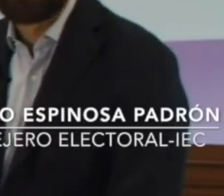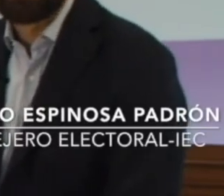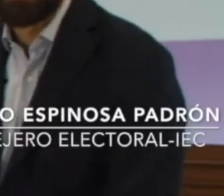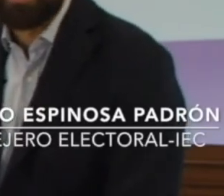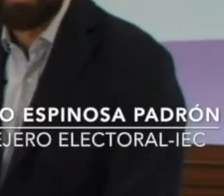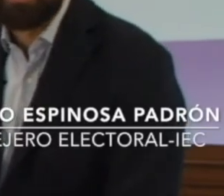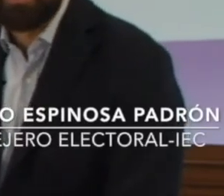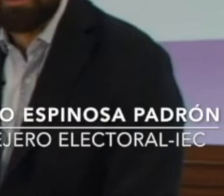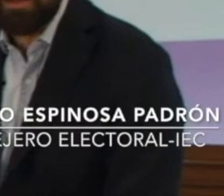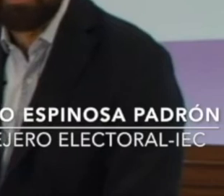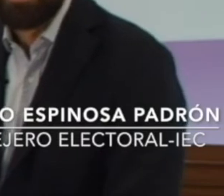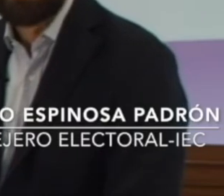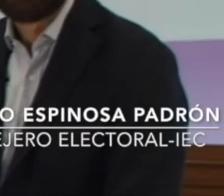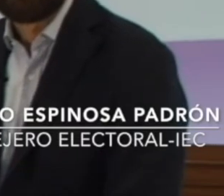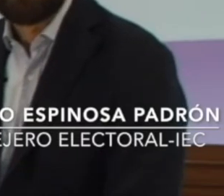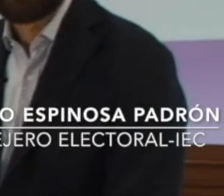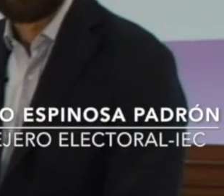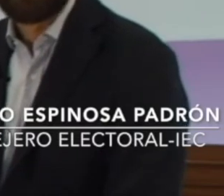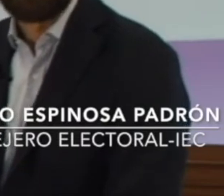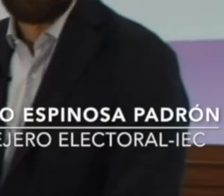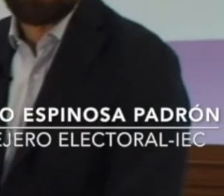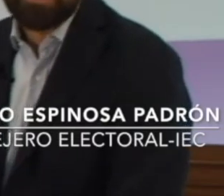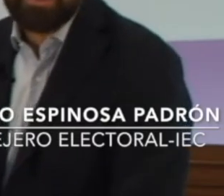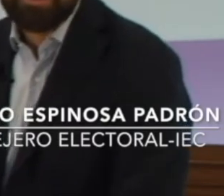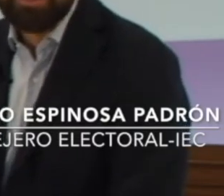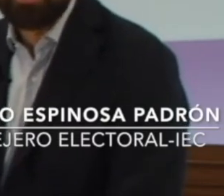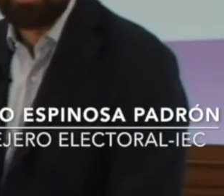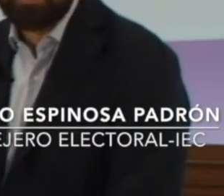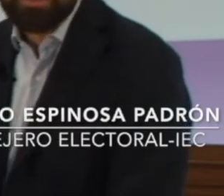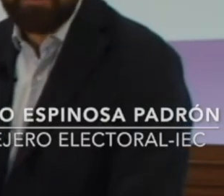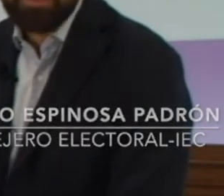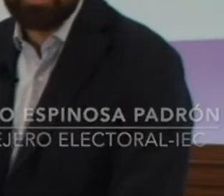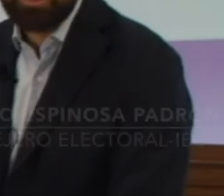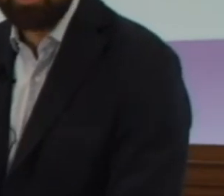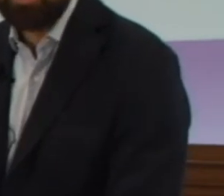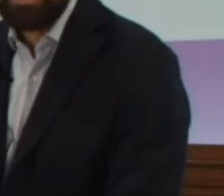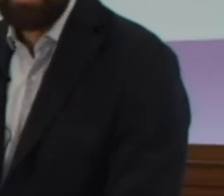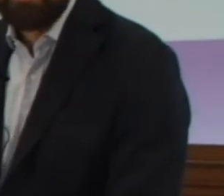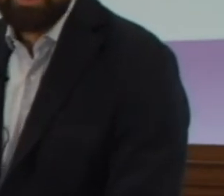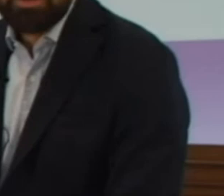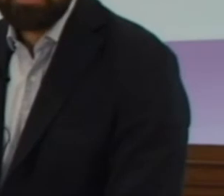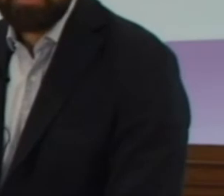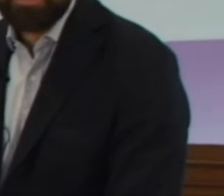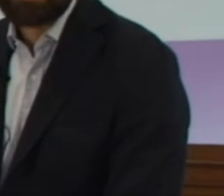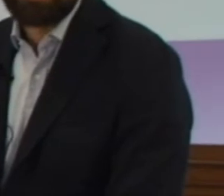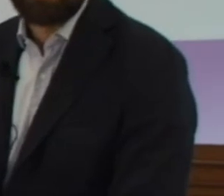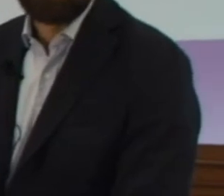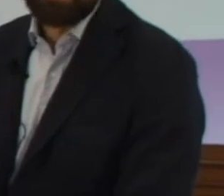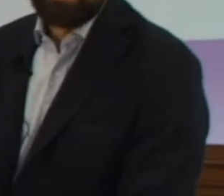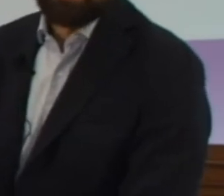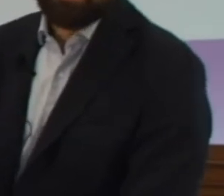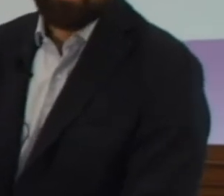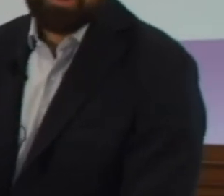escuchen a través de la red estatal de radio y a través de las redes sociales del instituto, a través de Facebook, de YouTube, bienvenidos y bienvenidas.